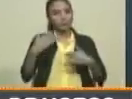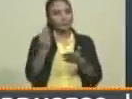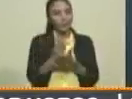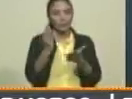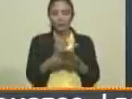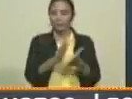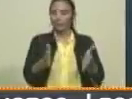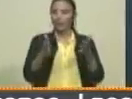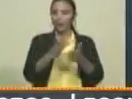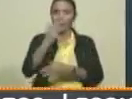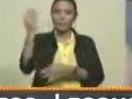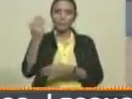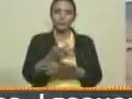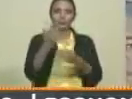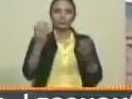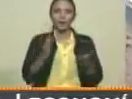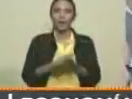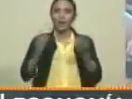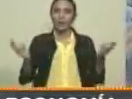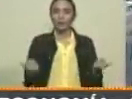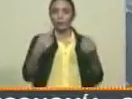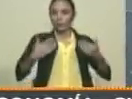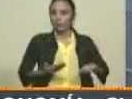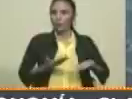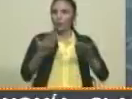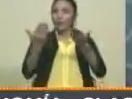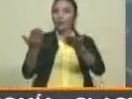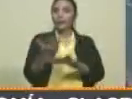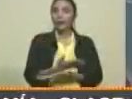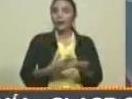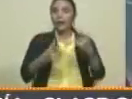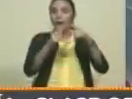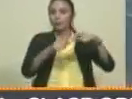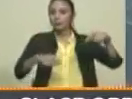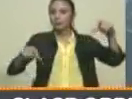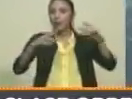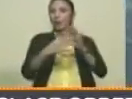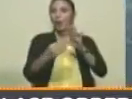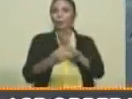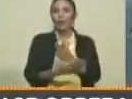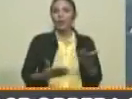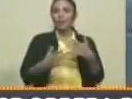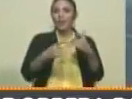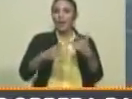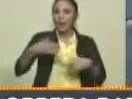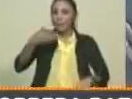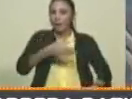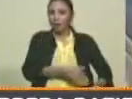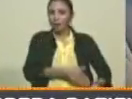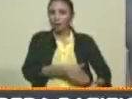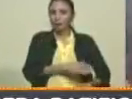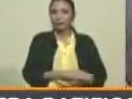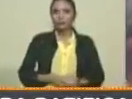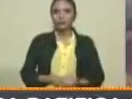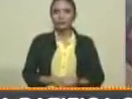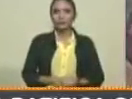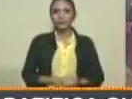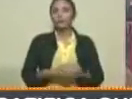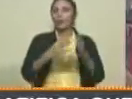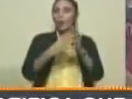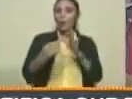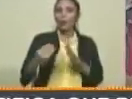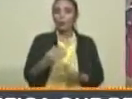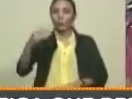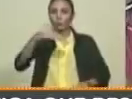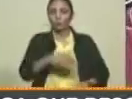vencerá. Aquí le hago entrega de este sable del libertador Simón Bolívar. La réplica del sable de la batalla